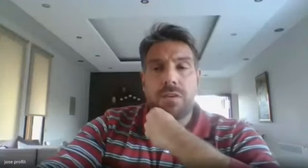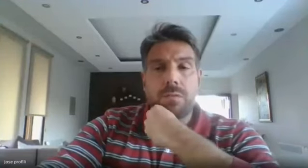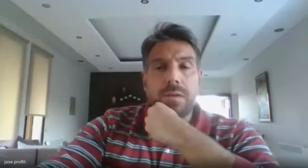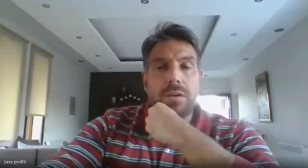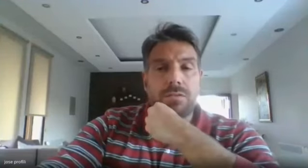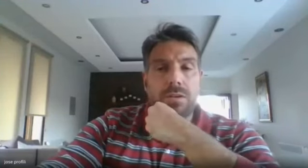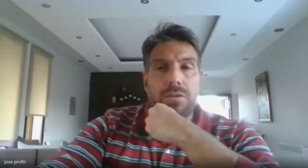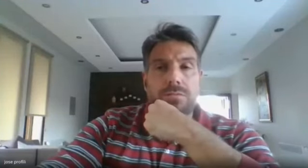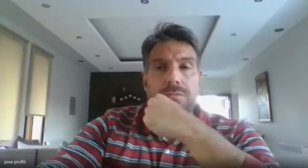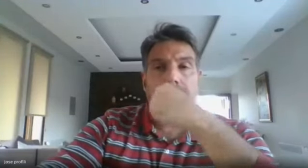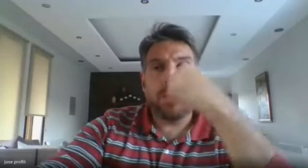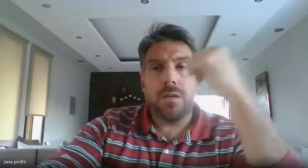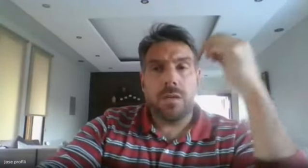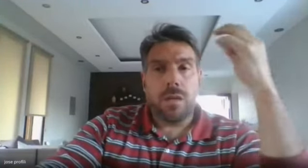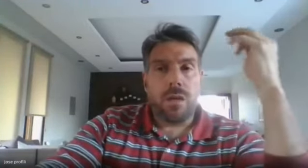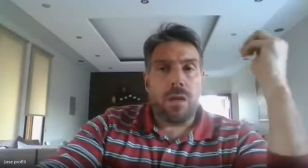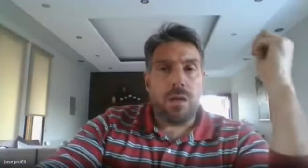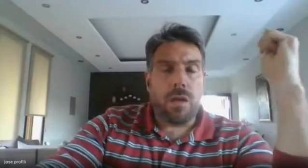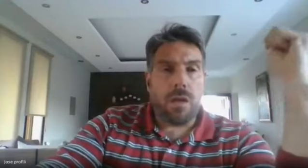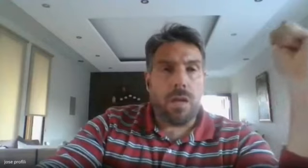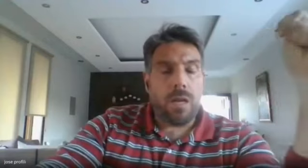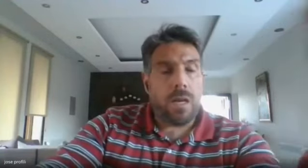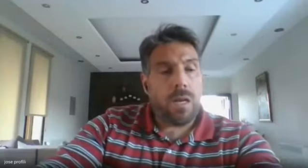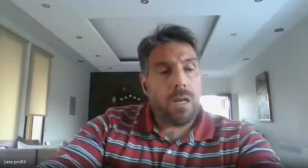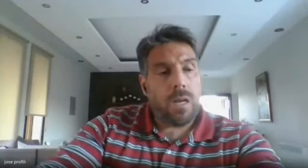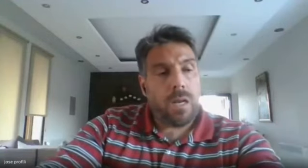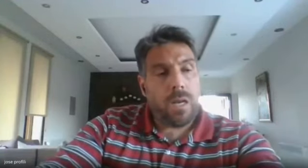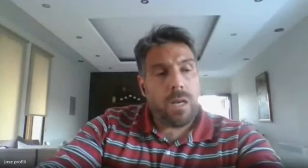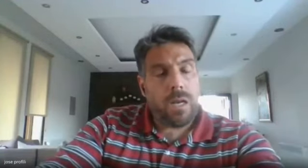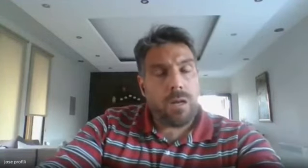Silencien por favor el micrófono.